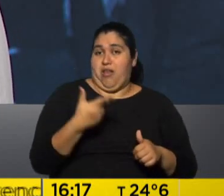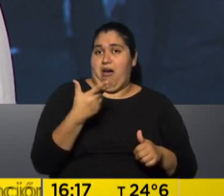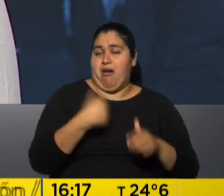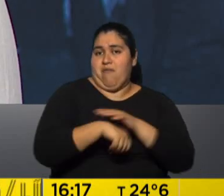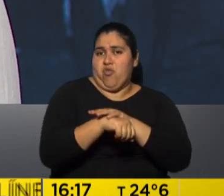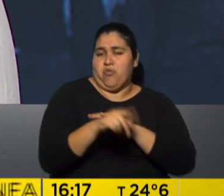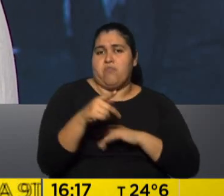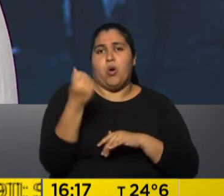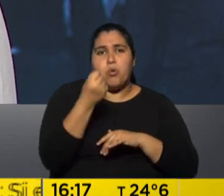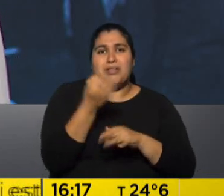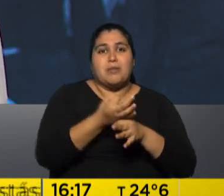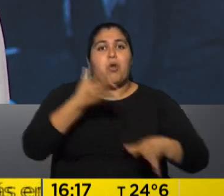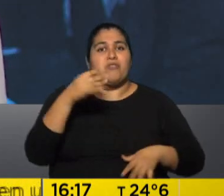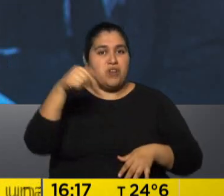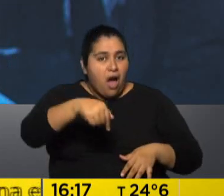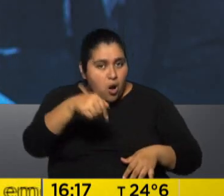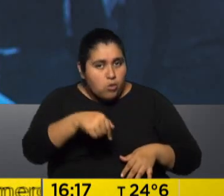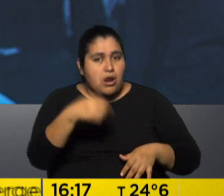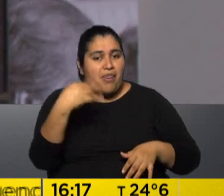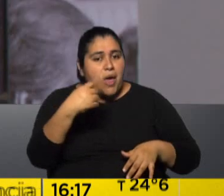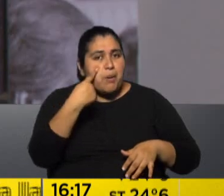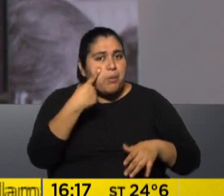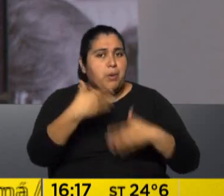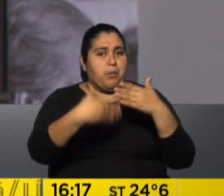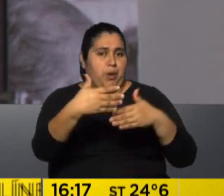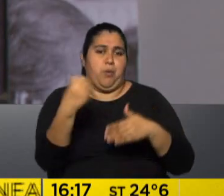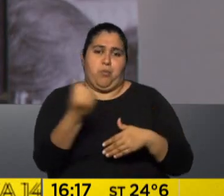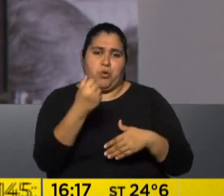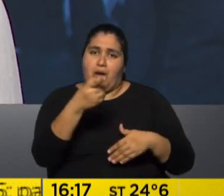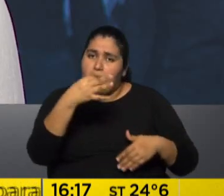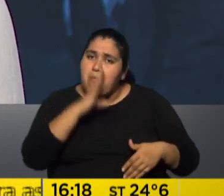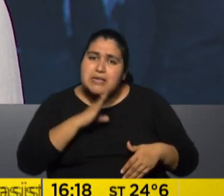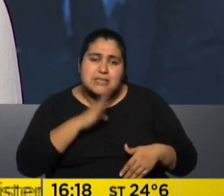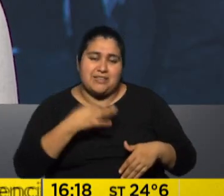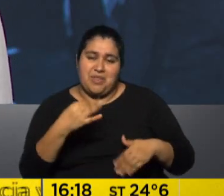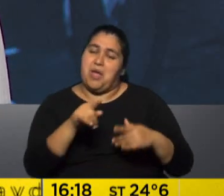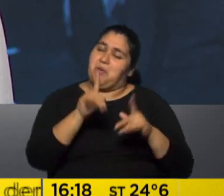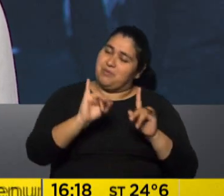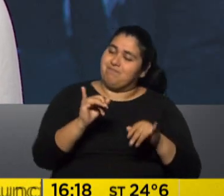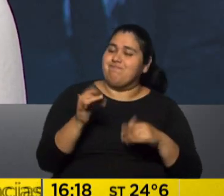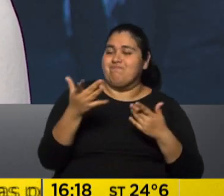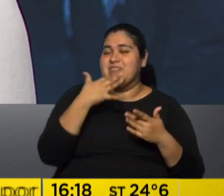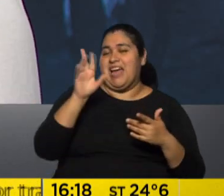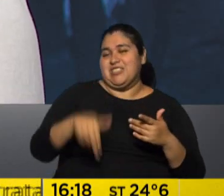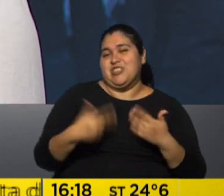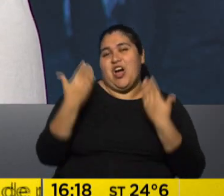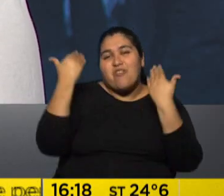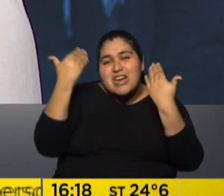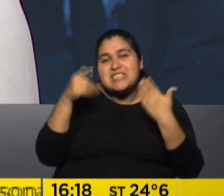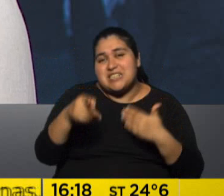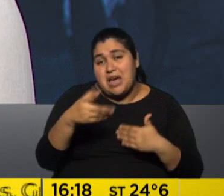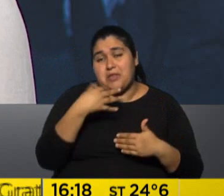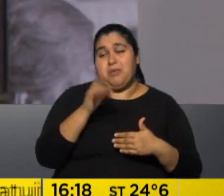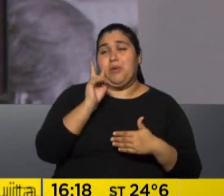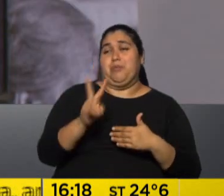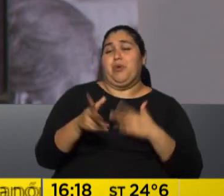profesional, tiene que empezar a vivir y que deben ser pacientes. Muy bien, Flor, muy bien. Te felicito porque escuchándote es doblemente